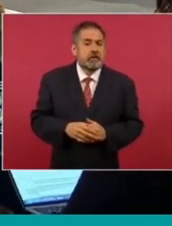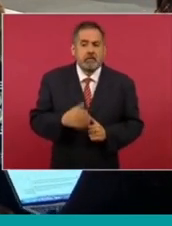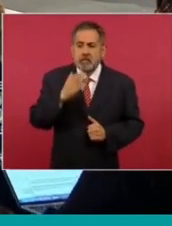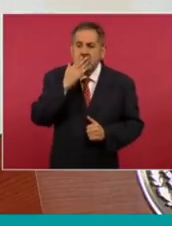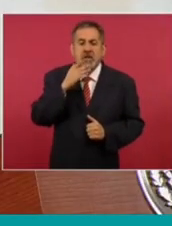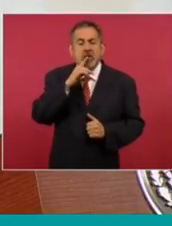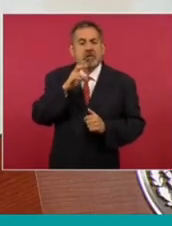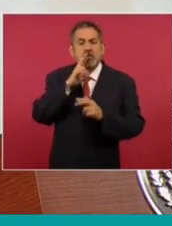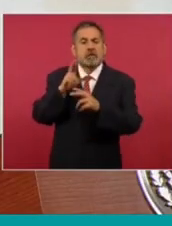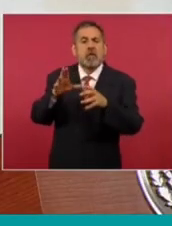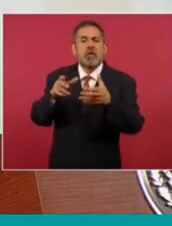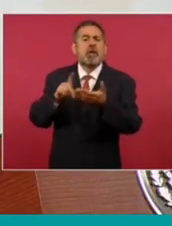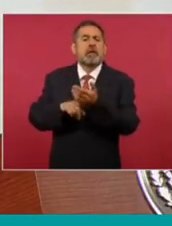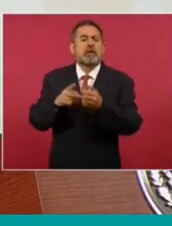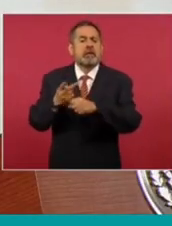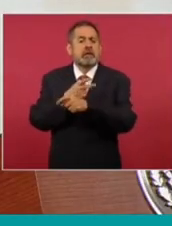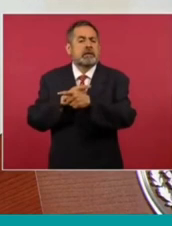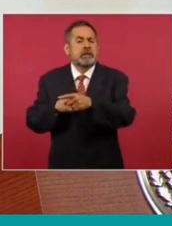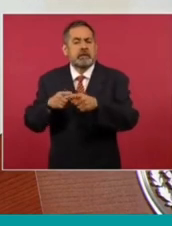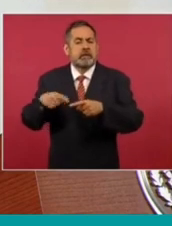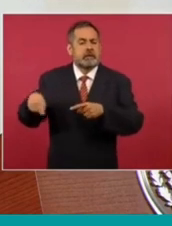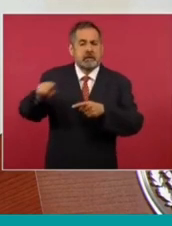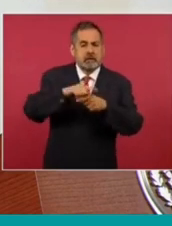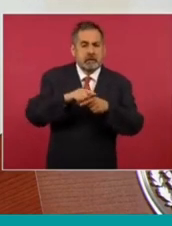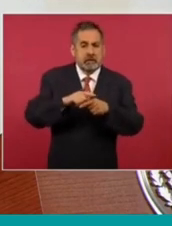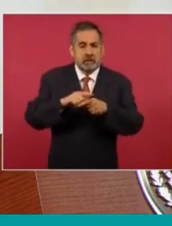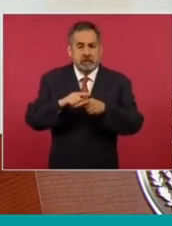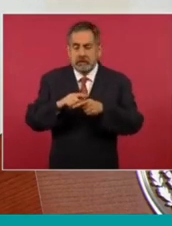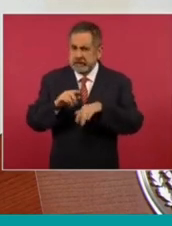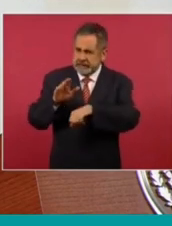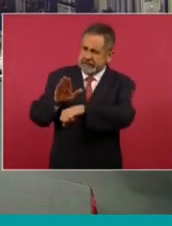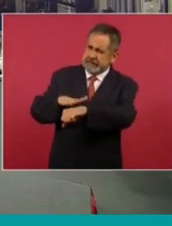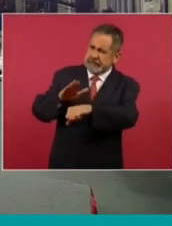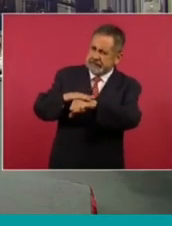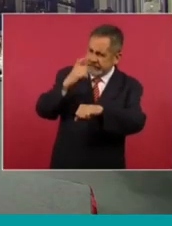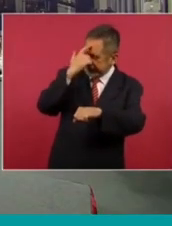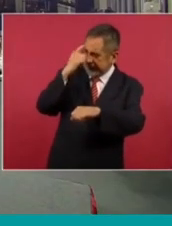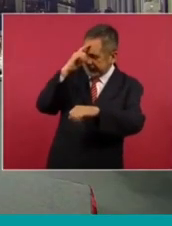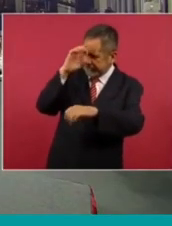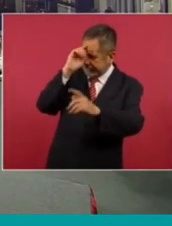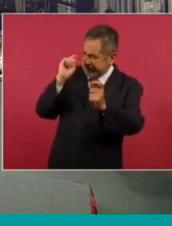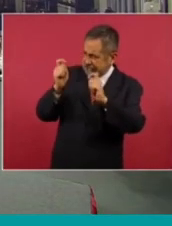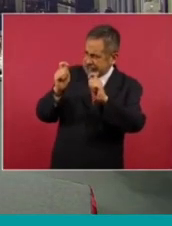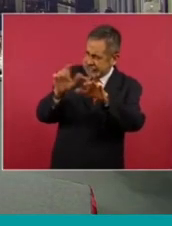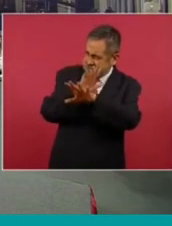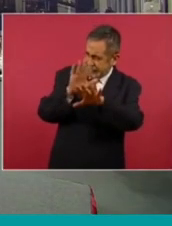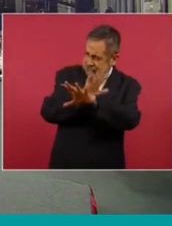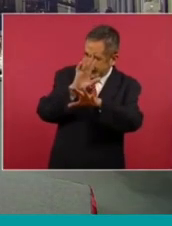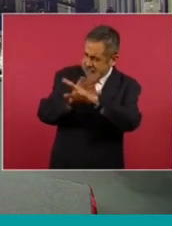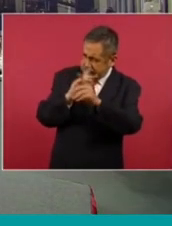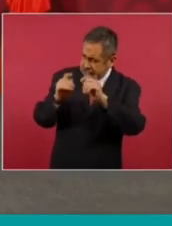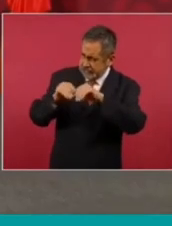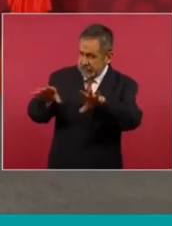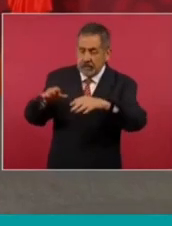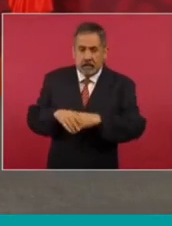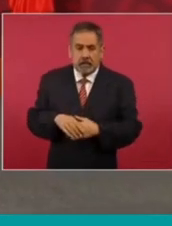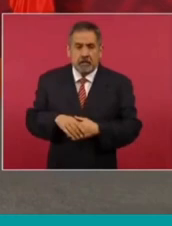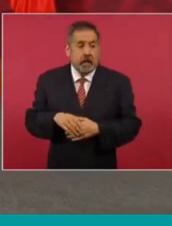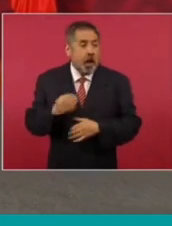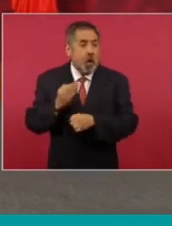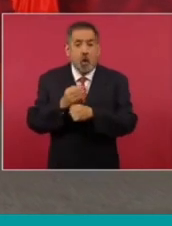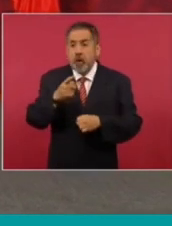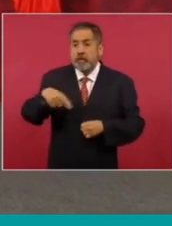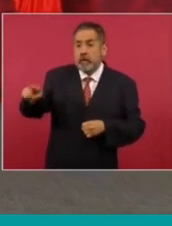muy buenos resultados la revolución de las conciencias. Ya a este pueblo no se le engaña.